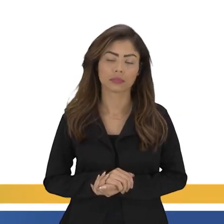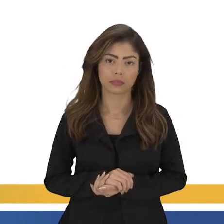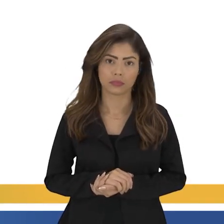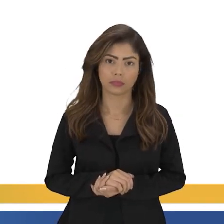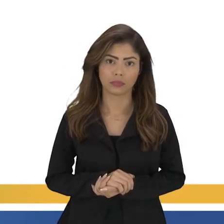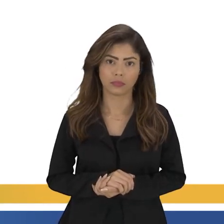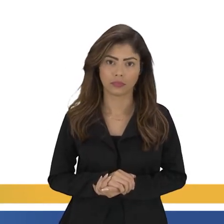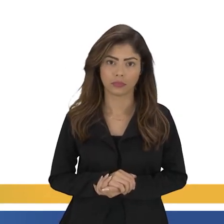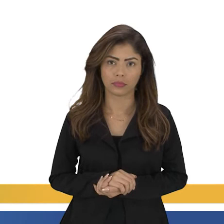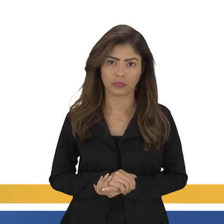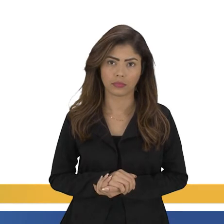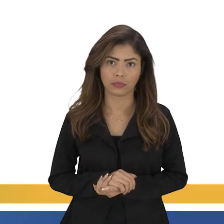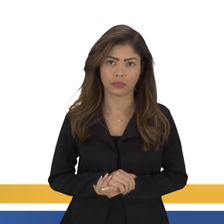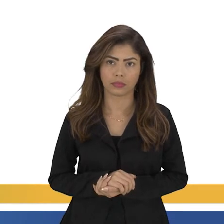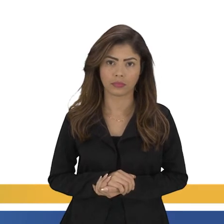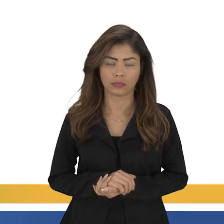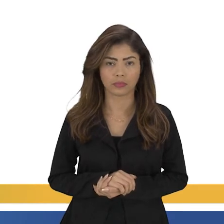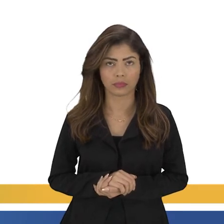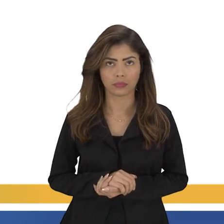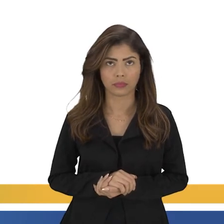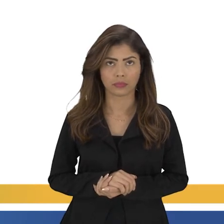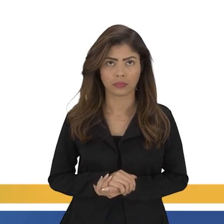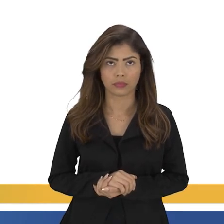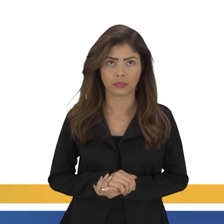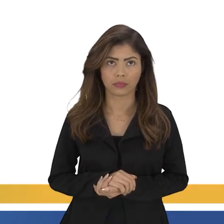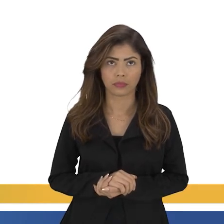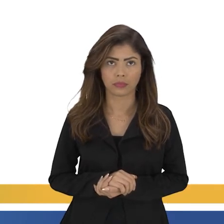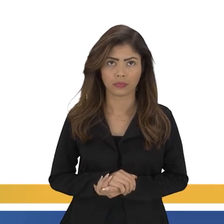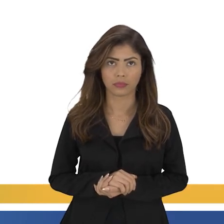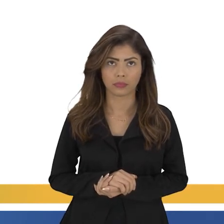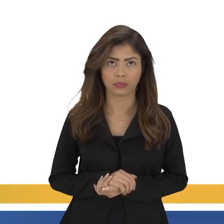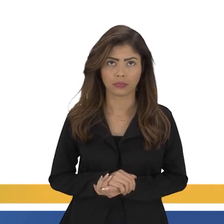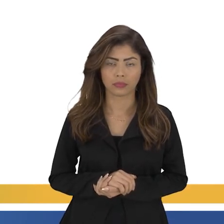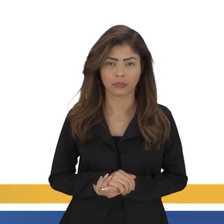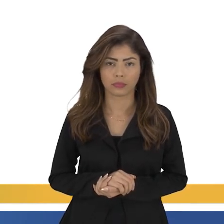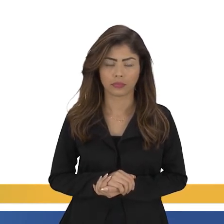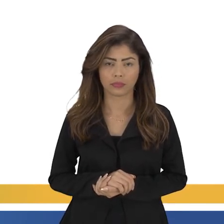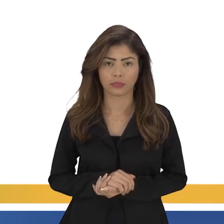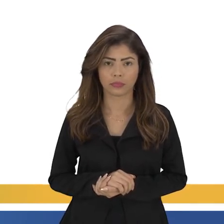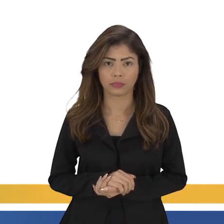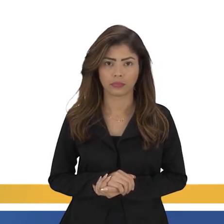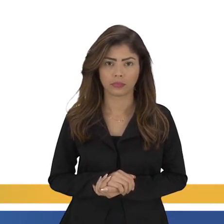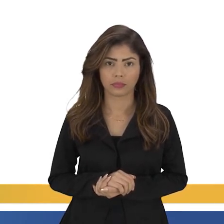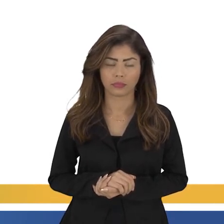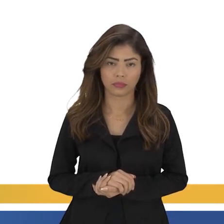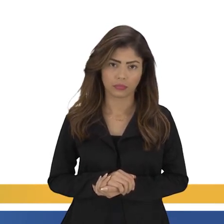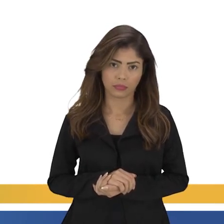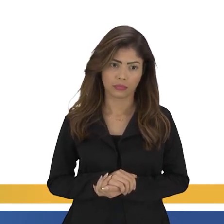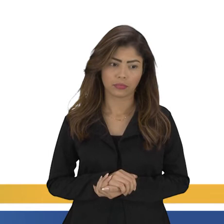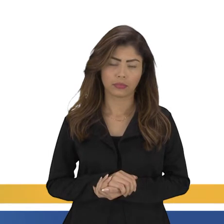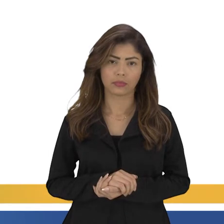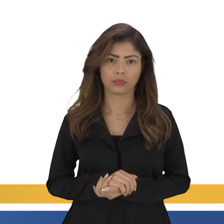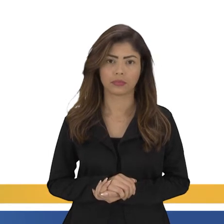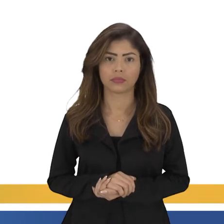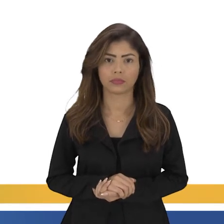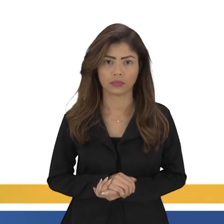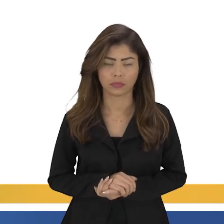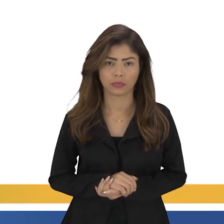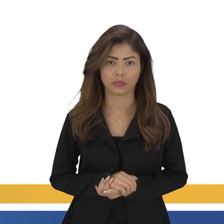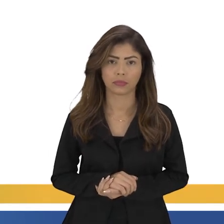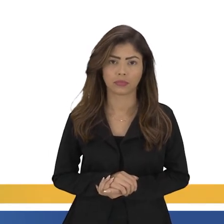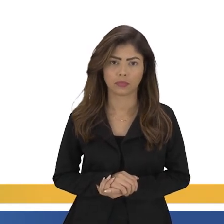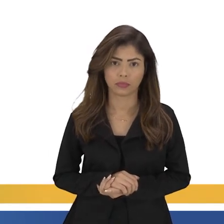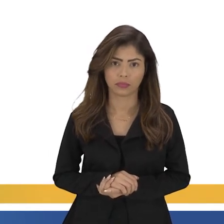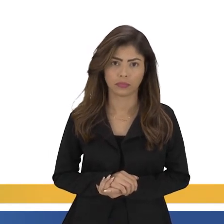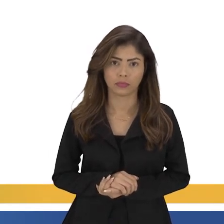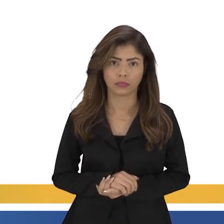que utilizamos para nombrar los seres vivos, personas, animales o plantas, las cosas, las ideas, los sentimentos e